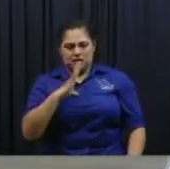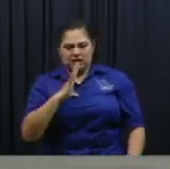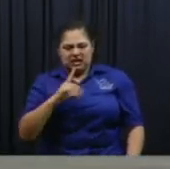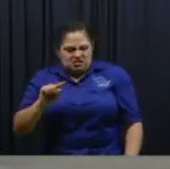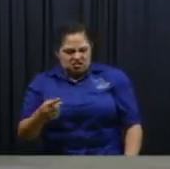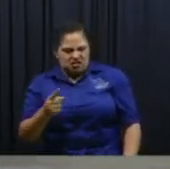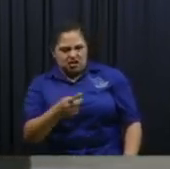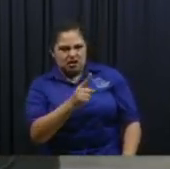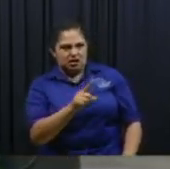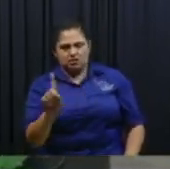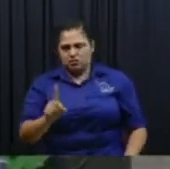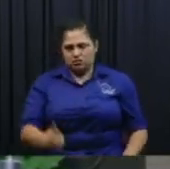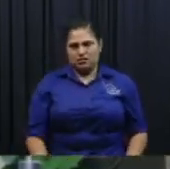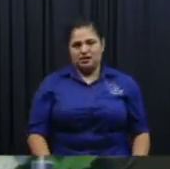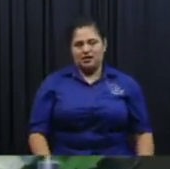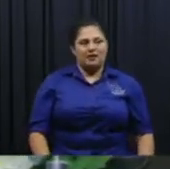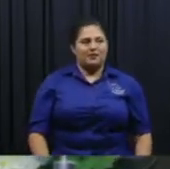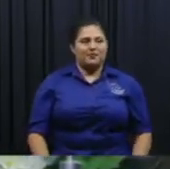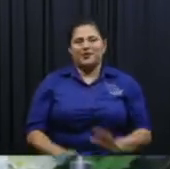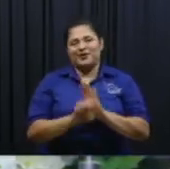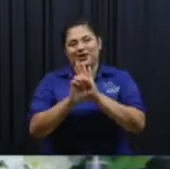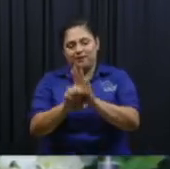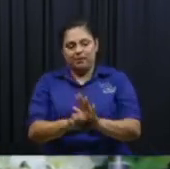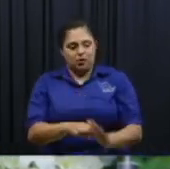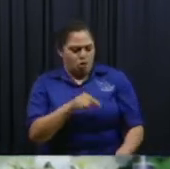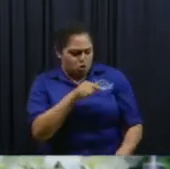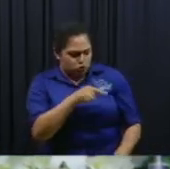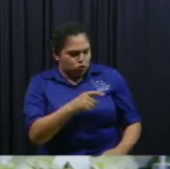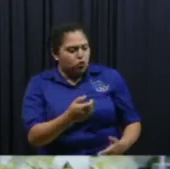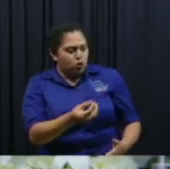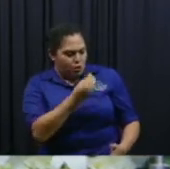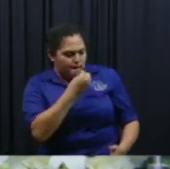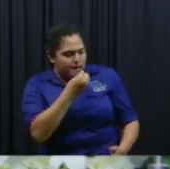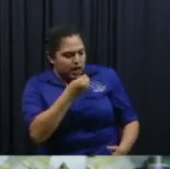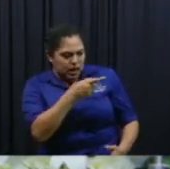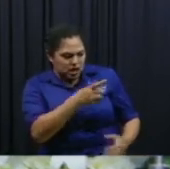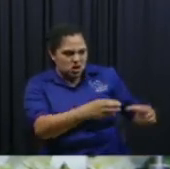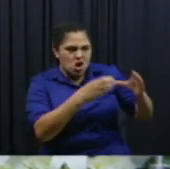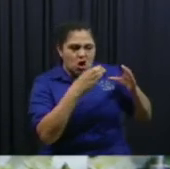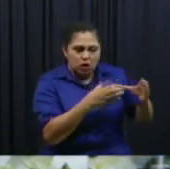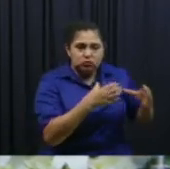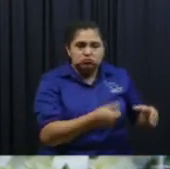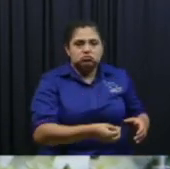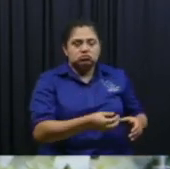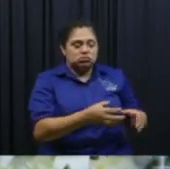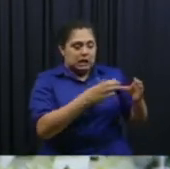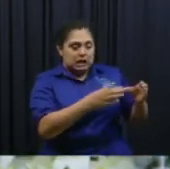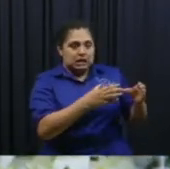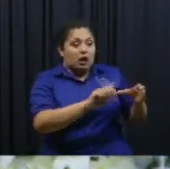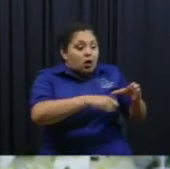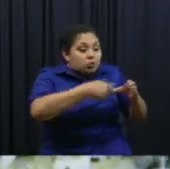y te vas a comer ese gran caldo tan caro y Y vos lo vas a pagar pues